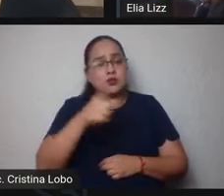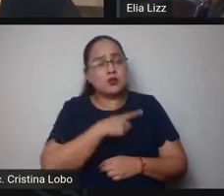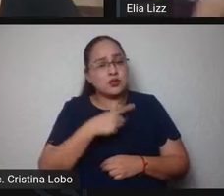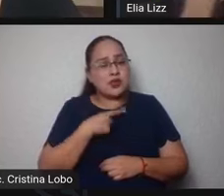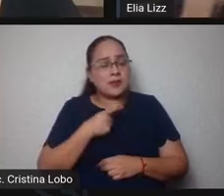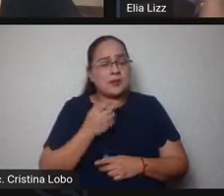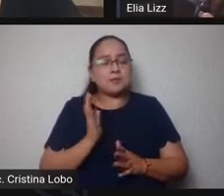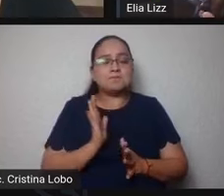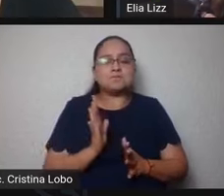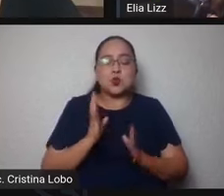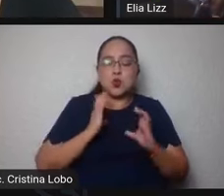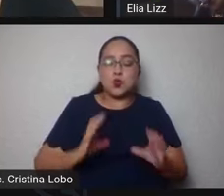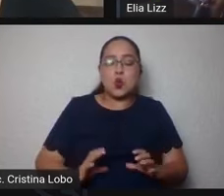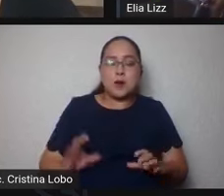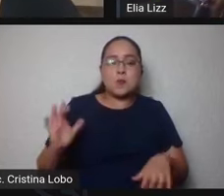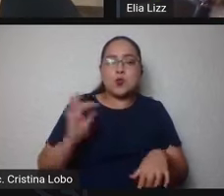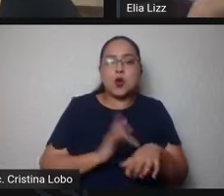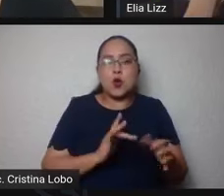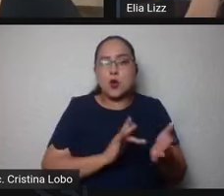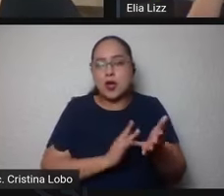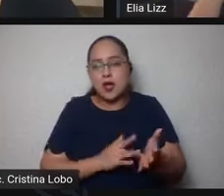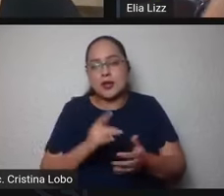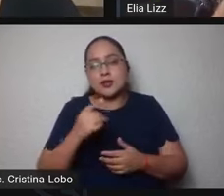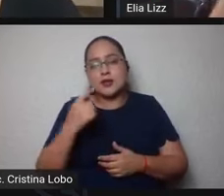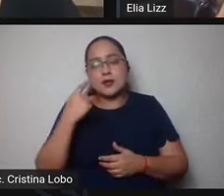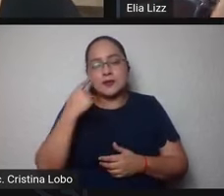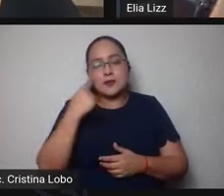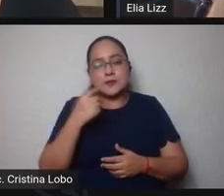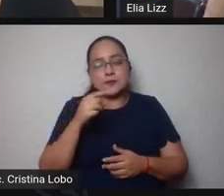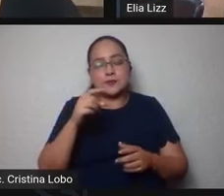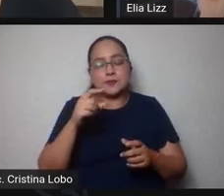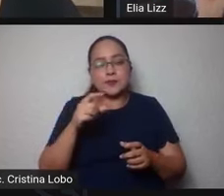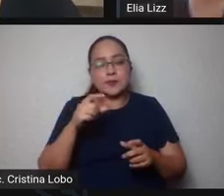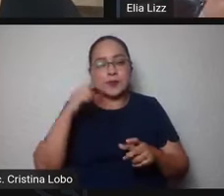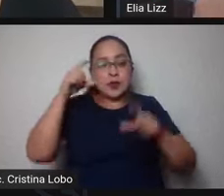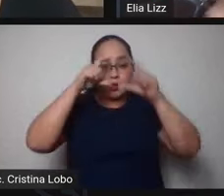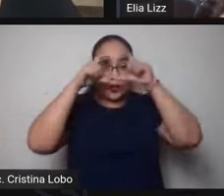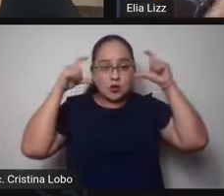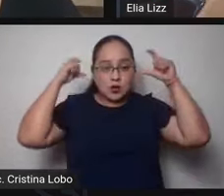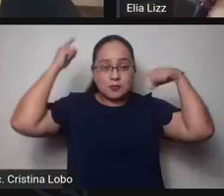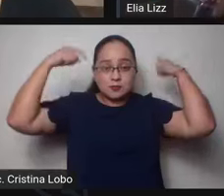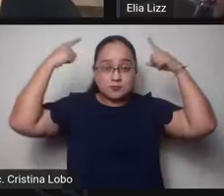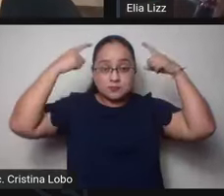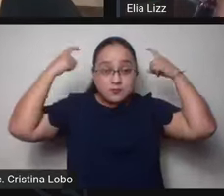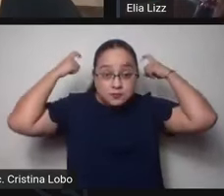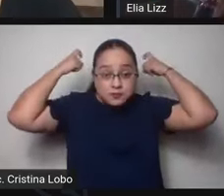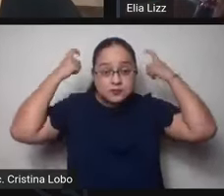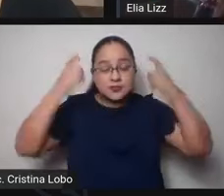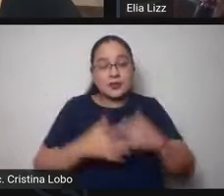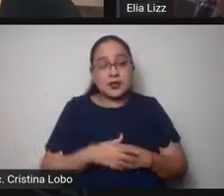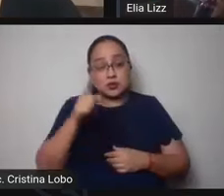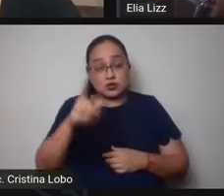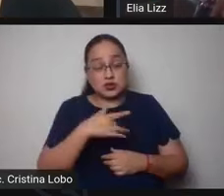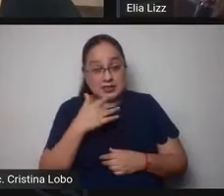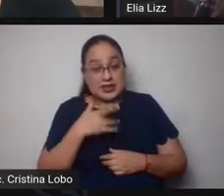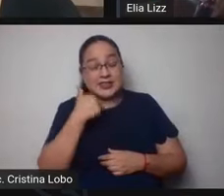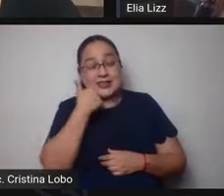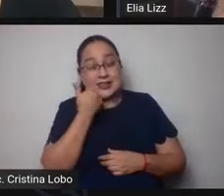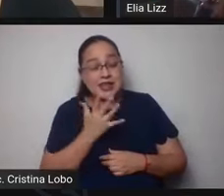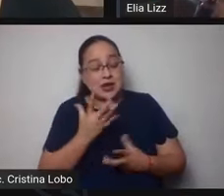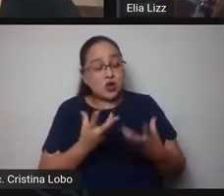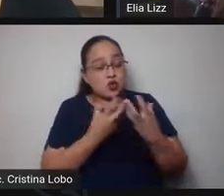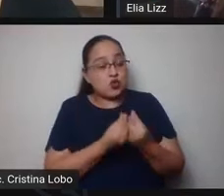Por ejemplo, utiliza tus cinco sentidos, véndate los ojos. Si todavía tienes ganas de jugar con tu